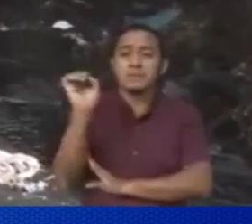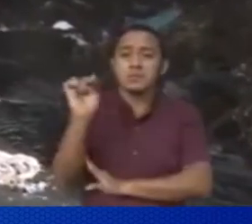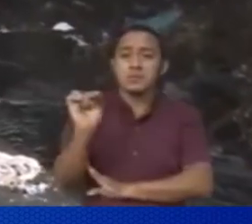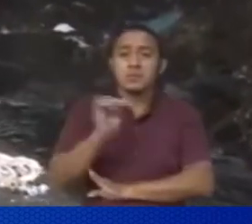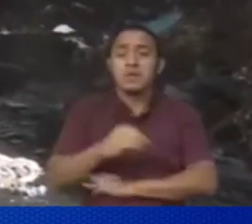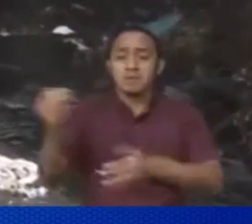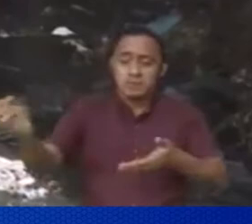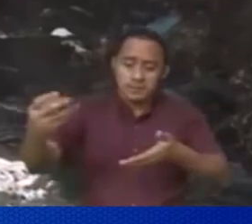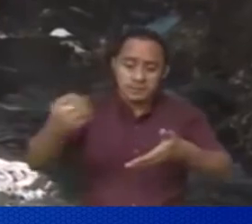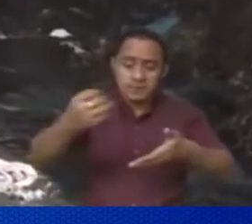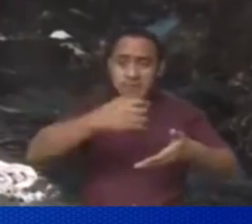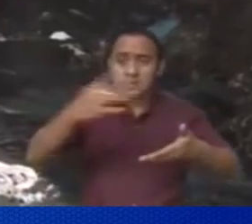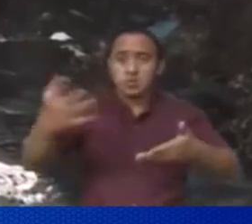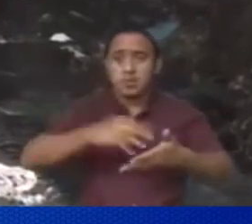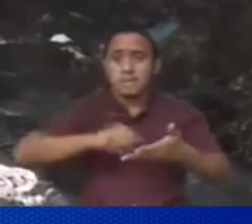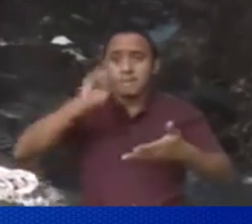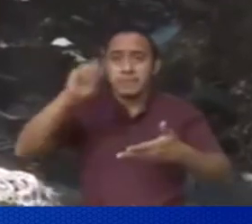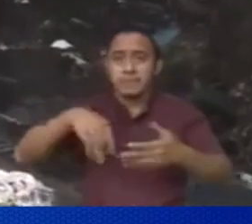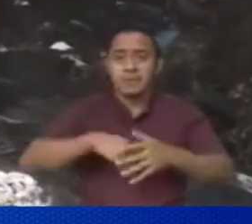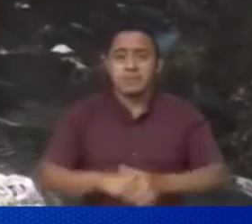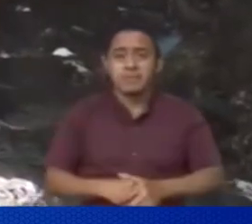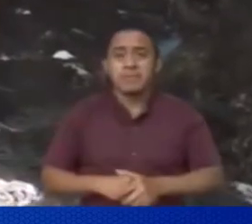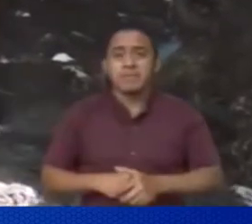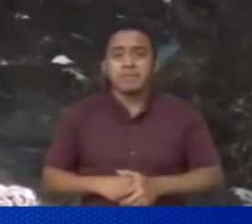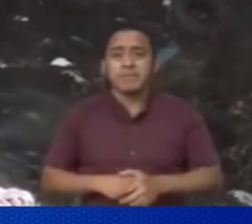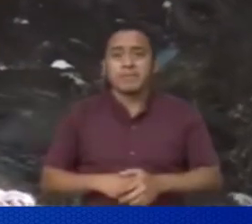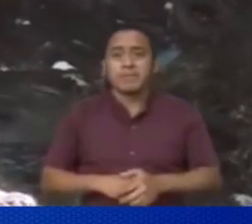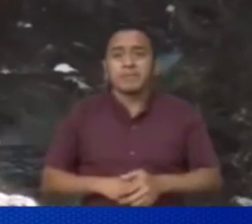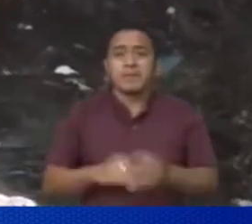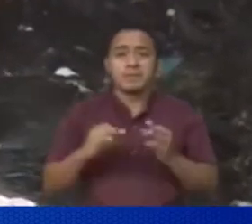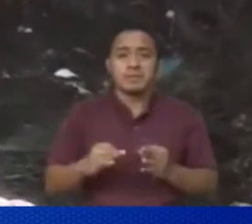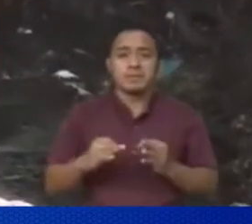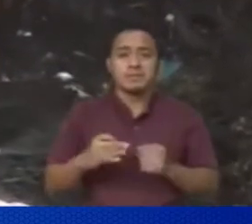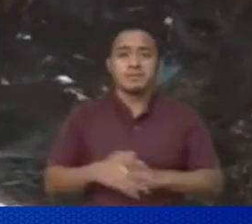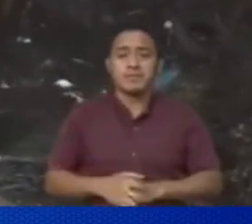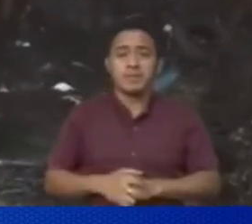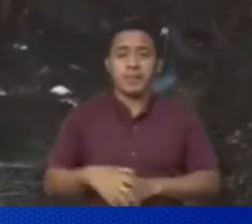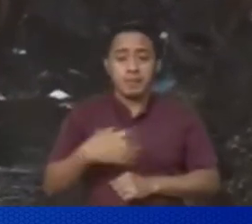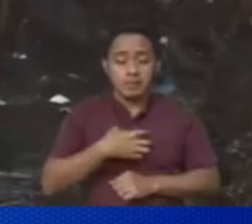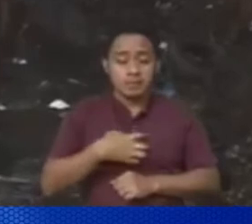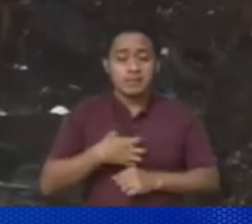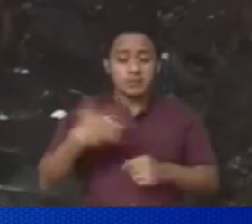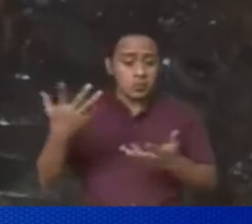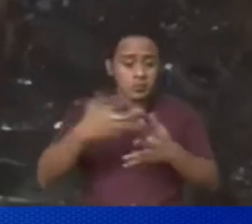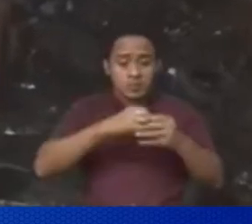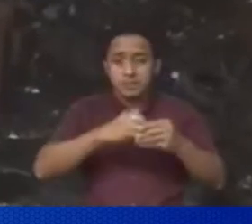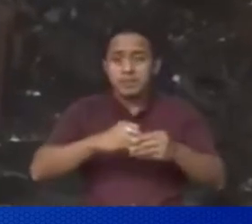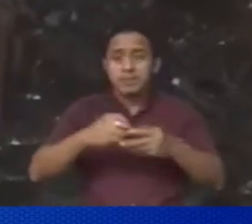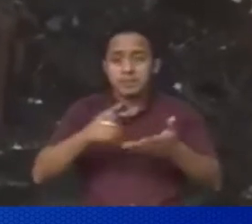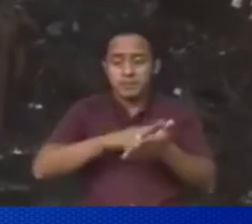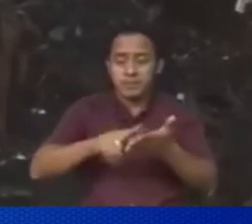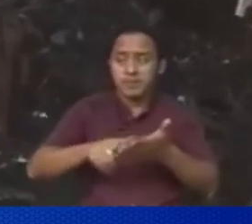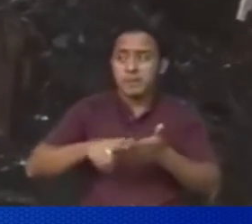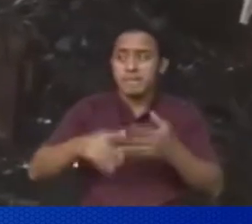de sedimento y basura, además de los 124 kilómetros de canaleta y tubería que vamos a estar nosotros evacuando